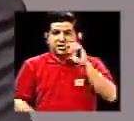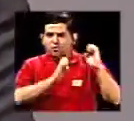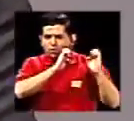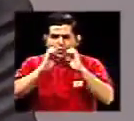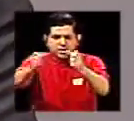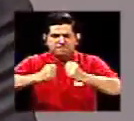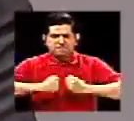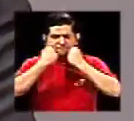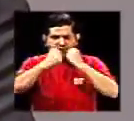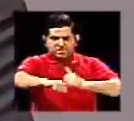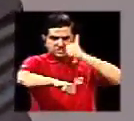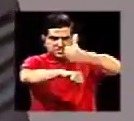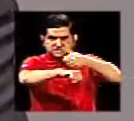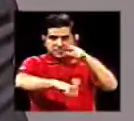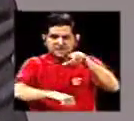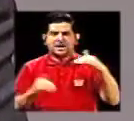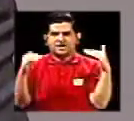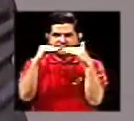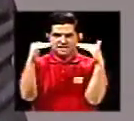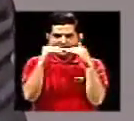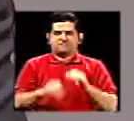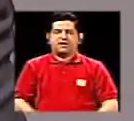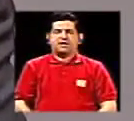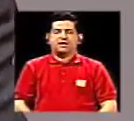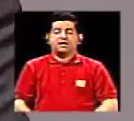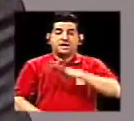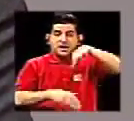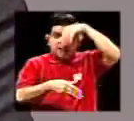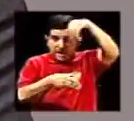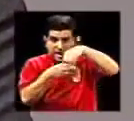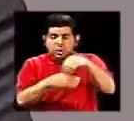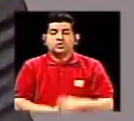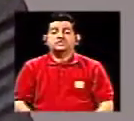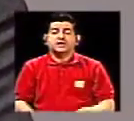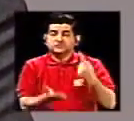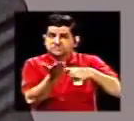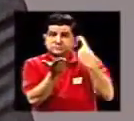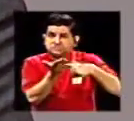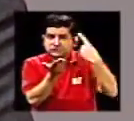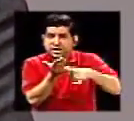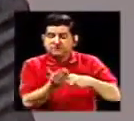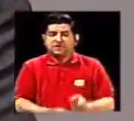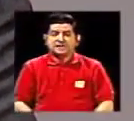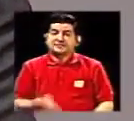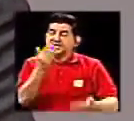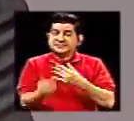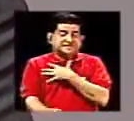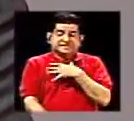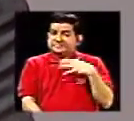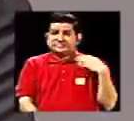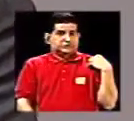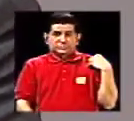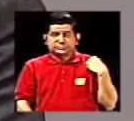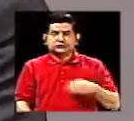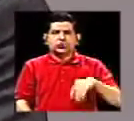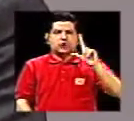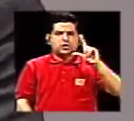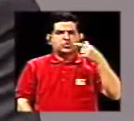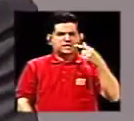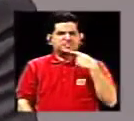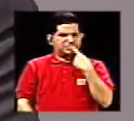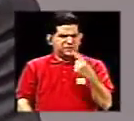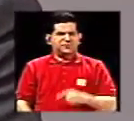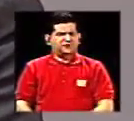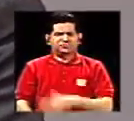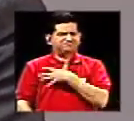muy fuerte de posicionamiento a ese nivel. En ese contexto se dio un debate nada agradable, que en algún momento Luis Guillermo lo cuestionó. O